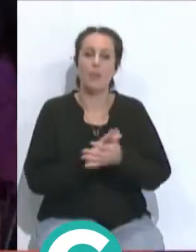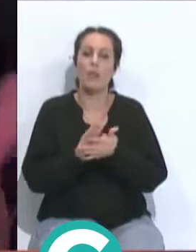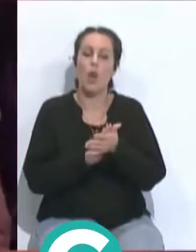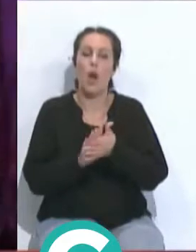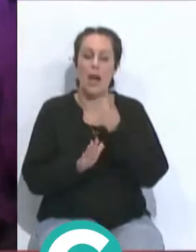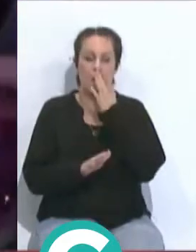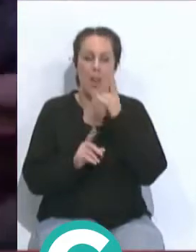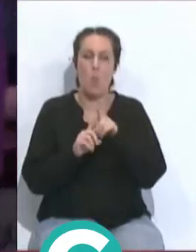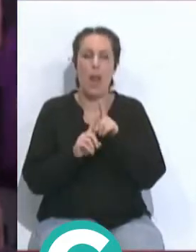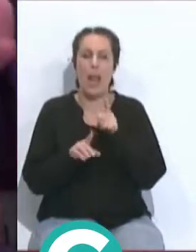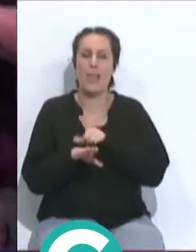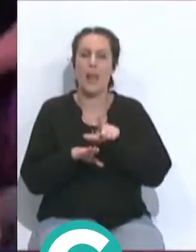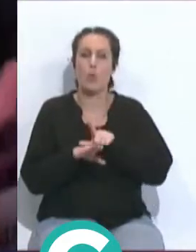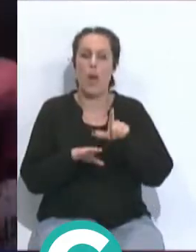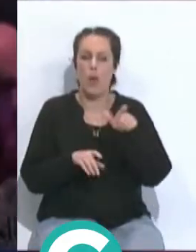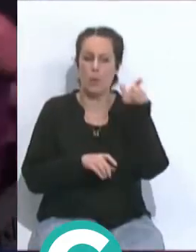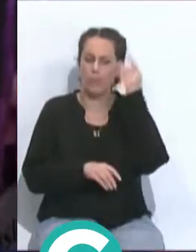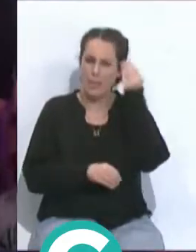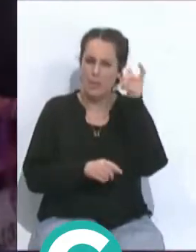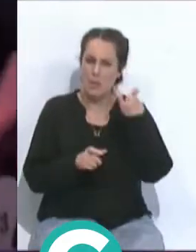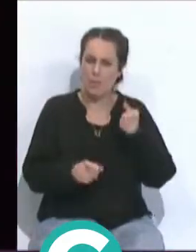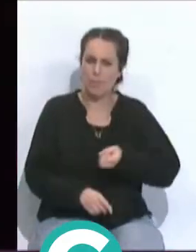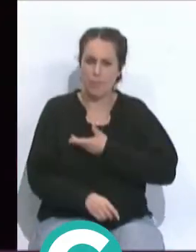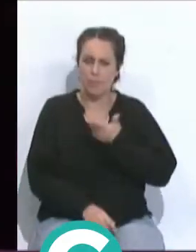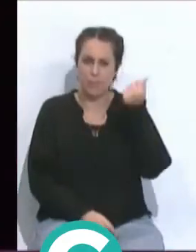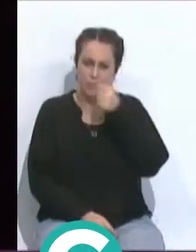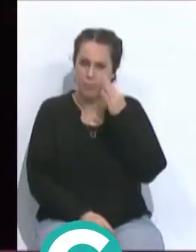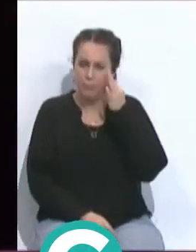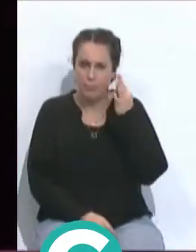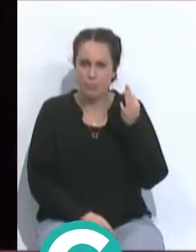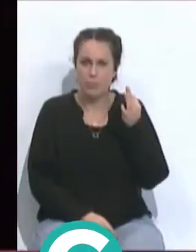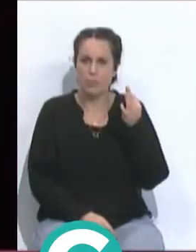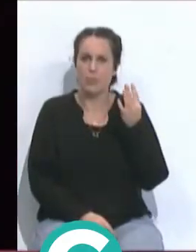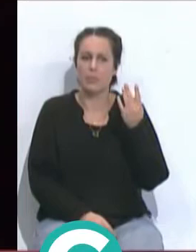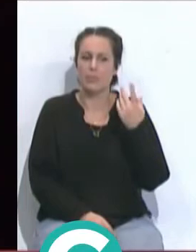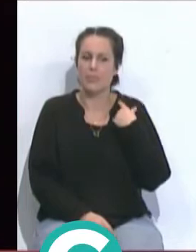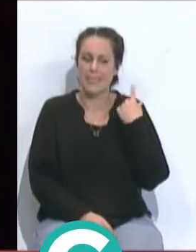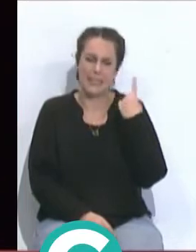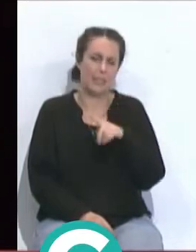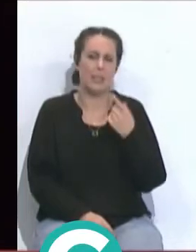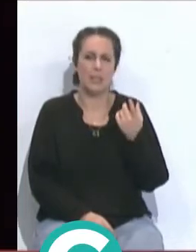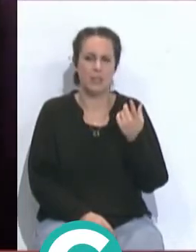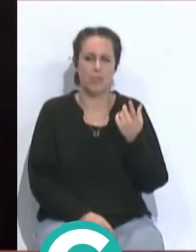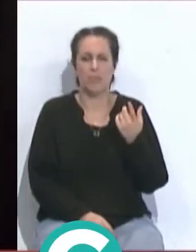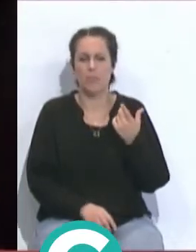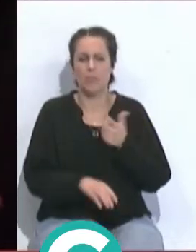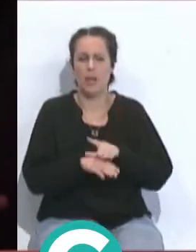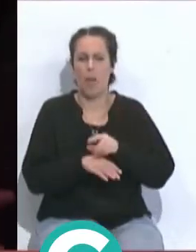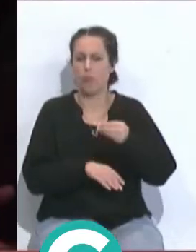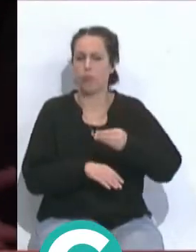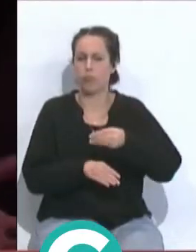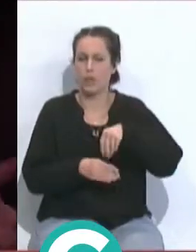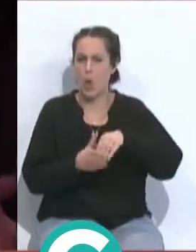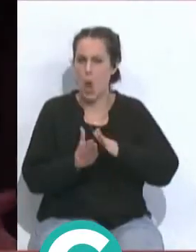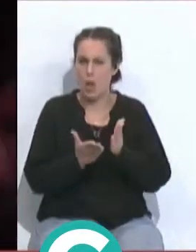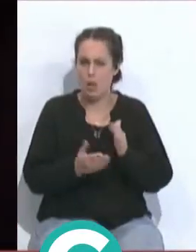como literatura, pero ¿tú crees que el aficionado, la aficionada, ¿es consciente de eso o